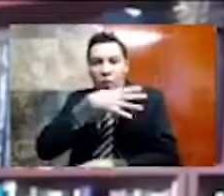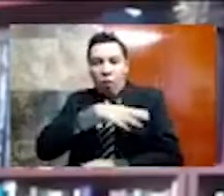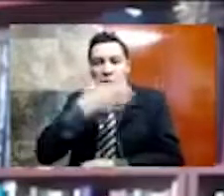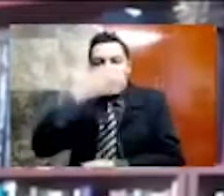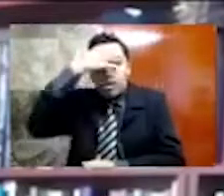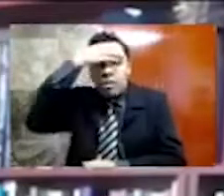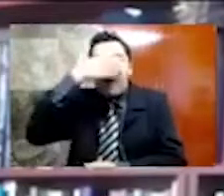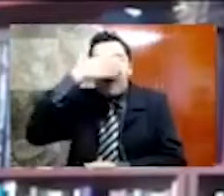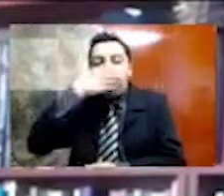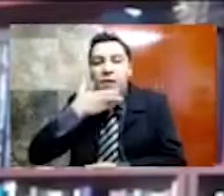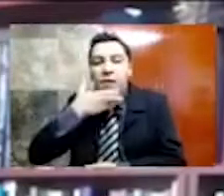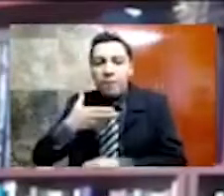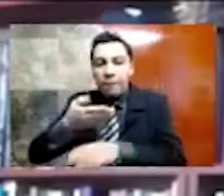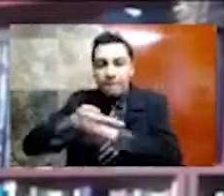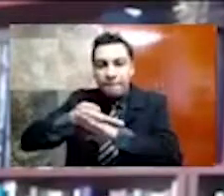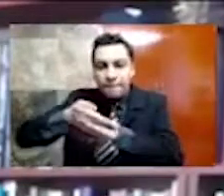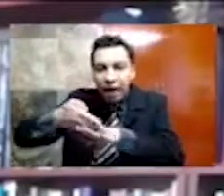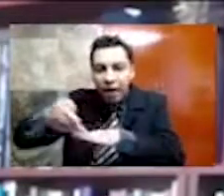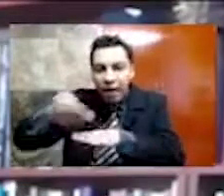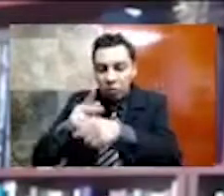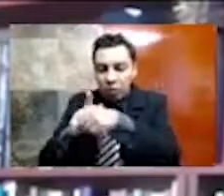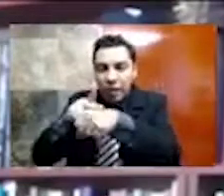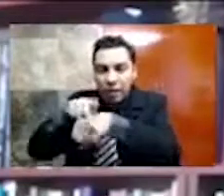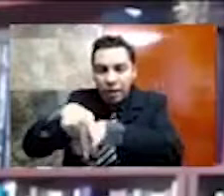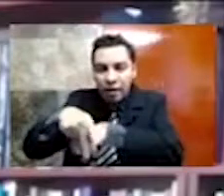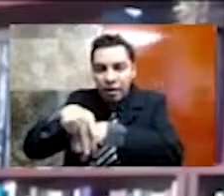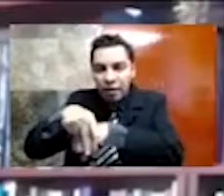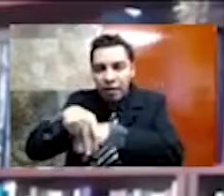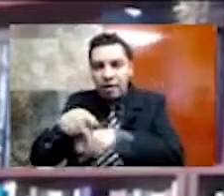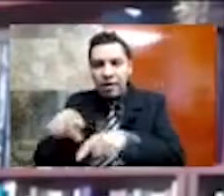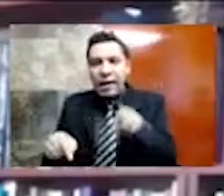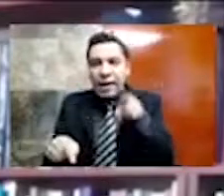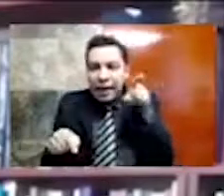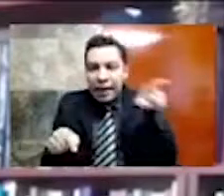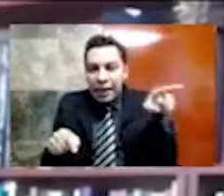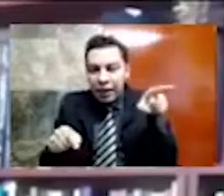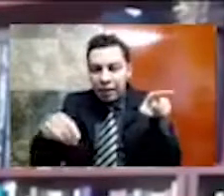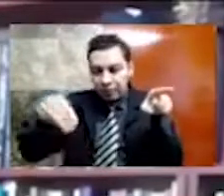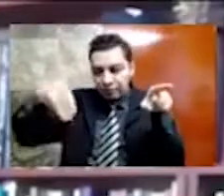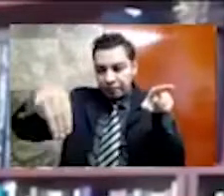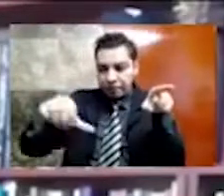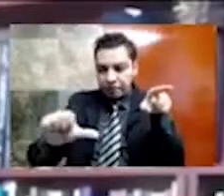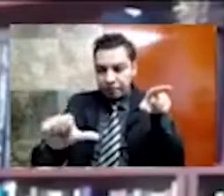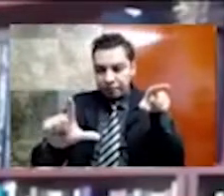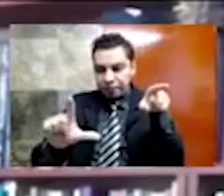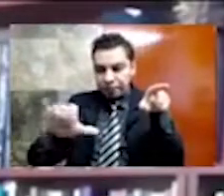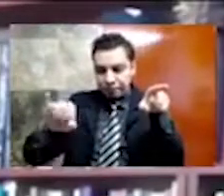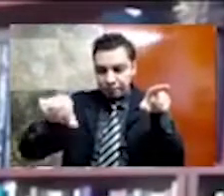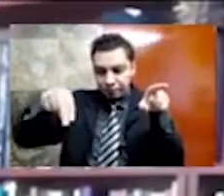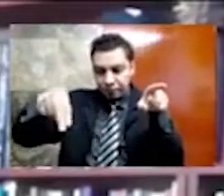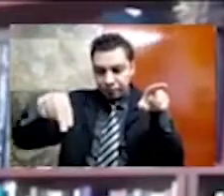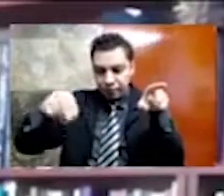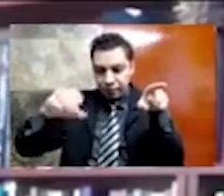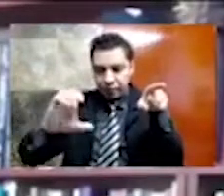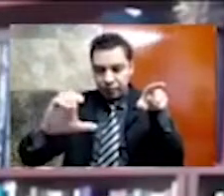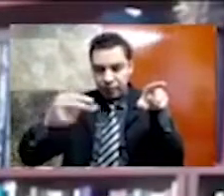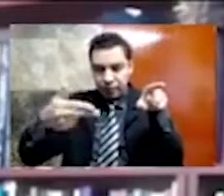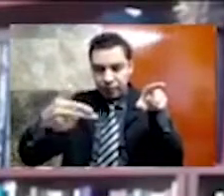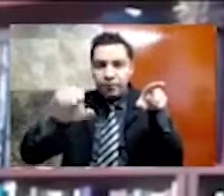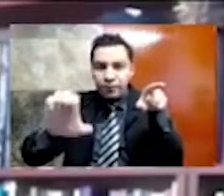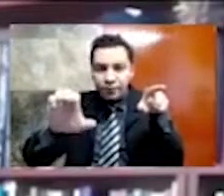blancos. Entonces, él es el Malinche y a él le regalan la montaña. Entonces, el valle está alrededor de